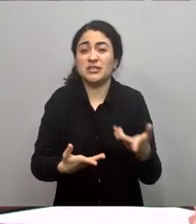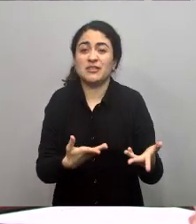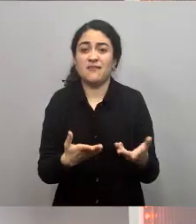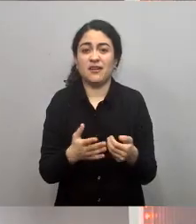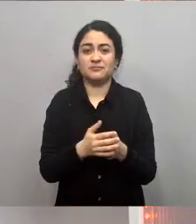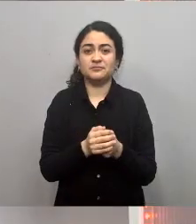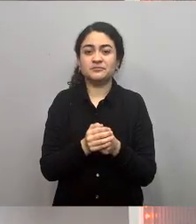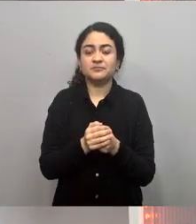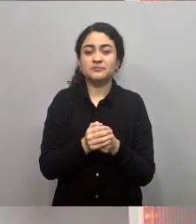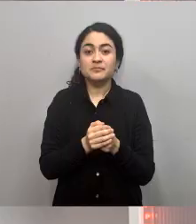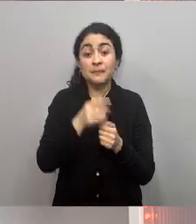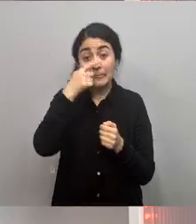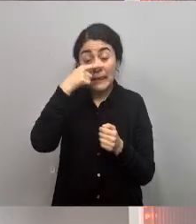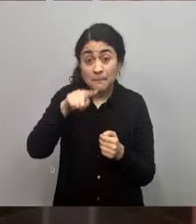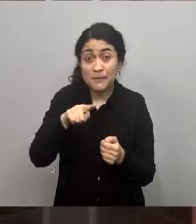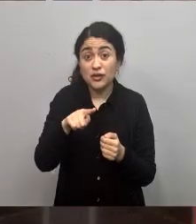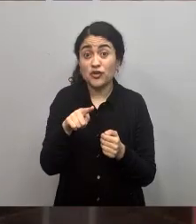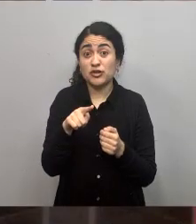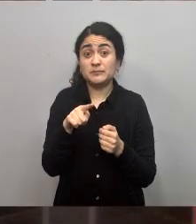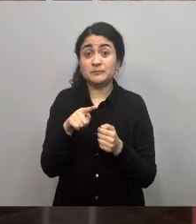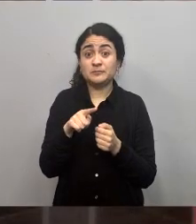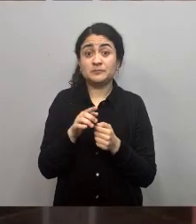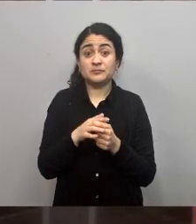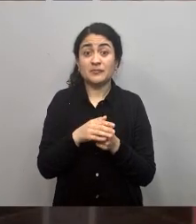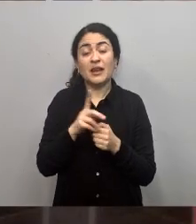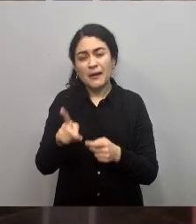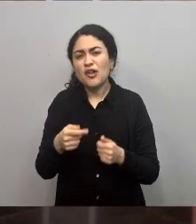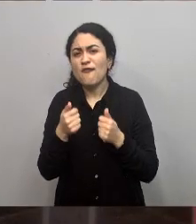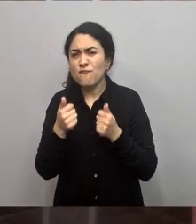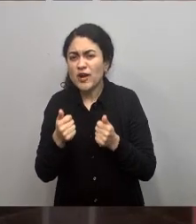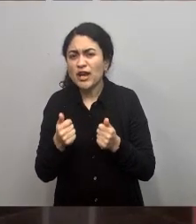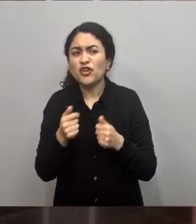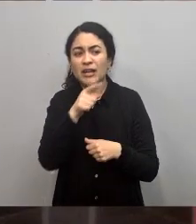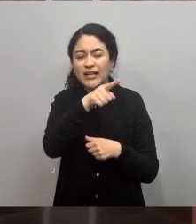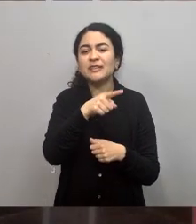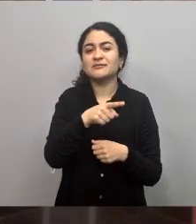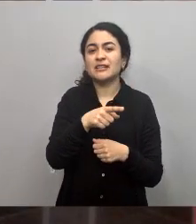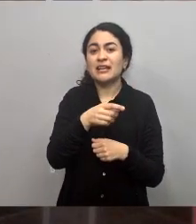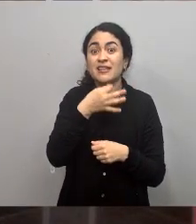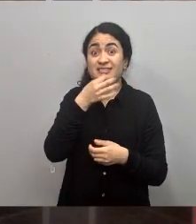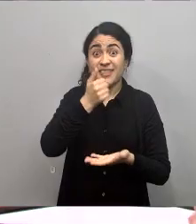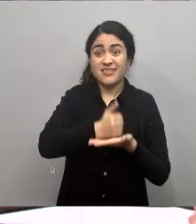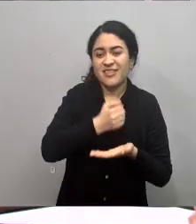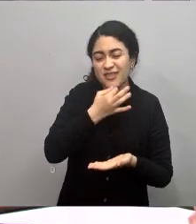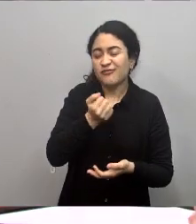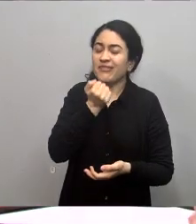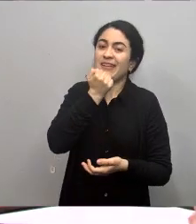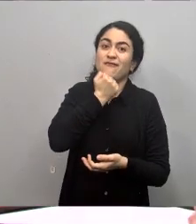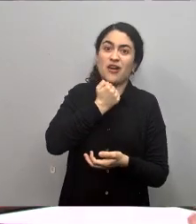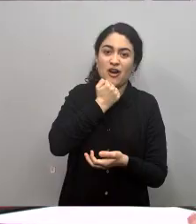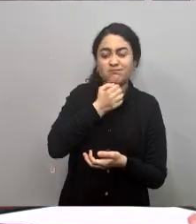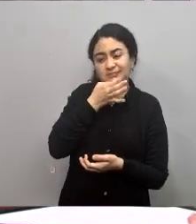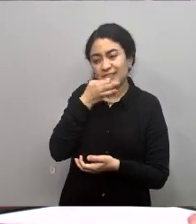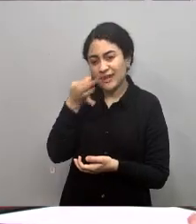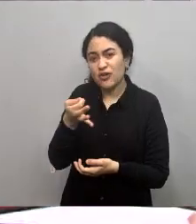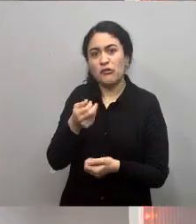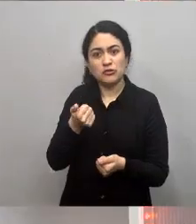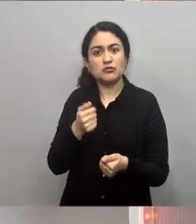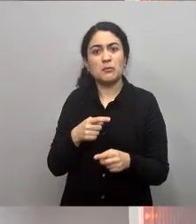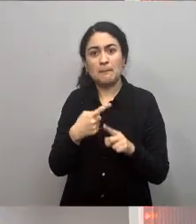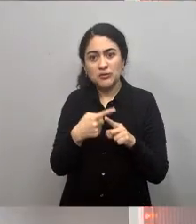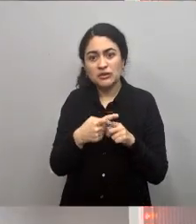habla, pero te quiero decir de que es bueno cuando se reconocen los errores, porque en definitiva eso se